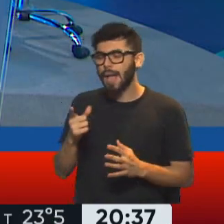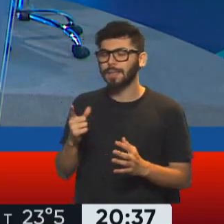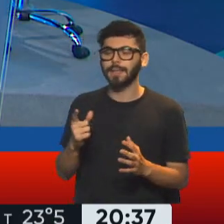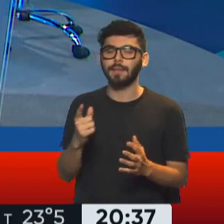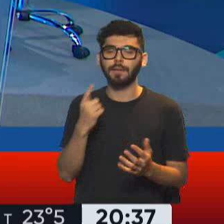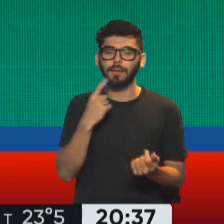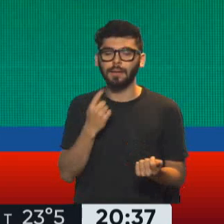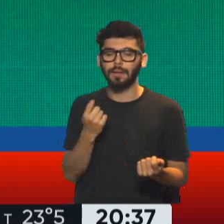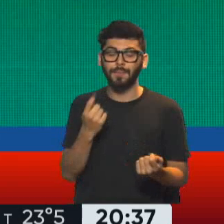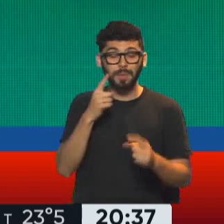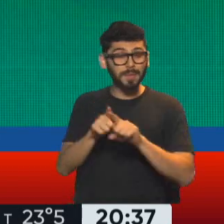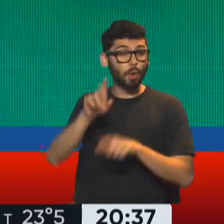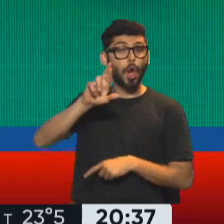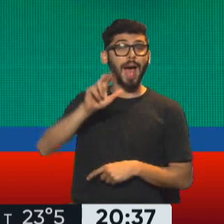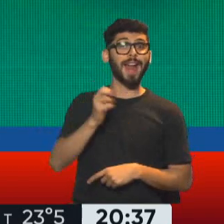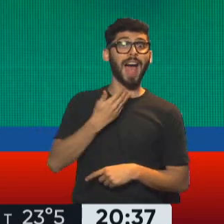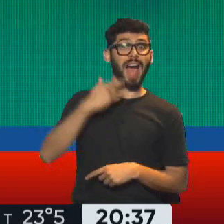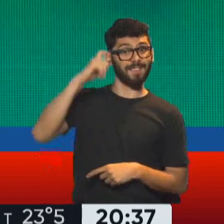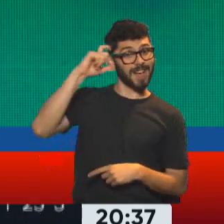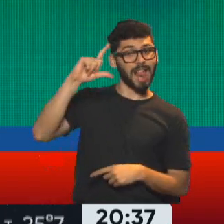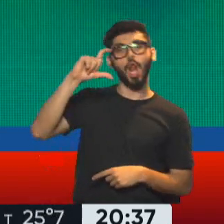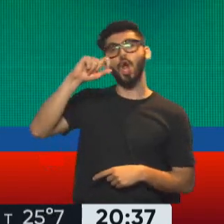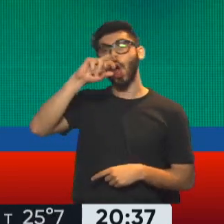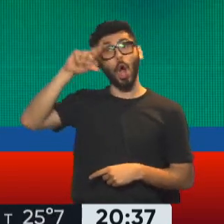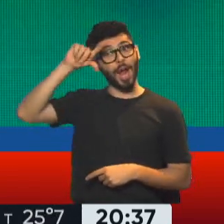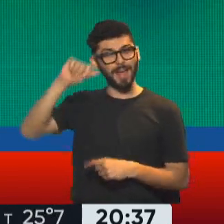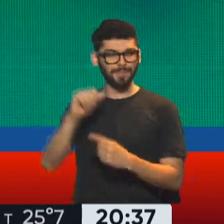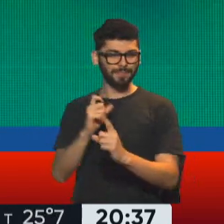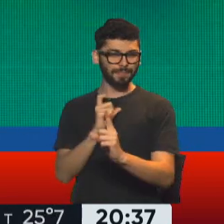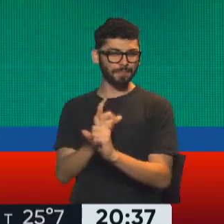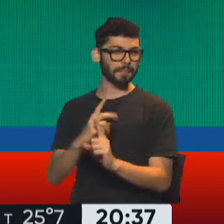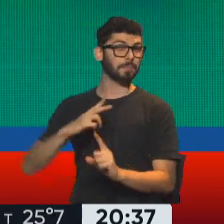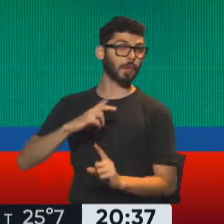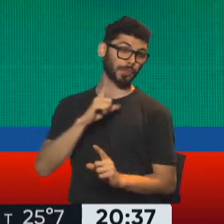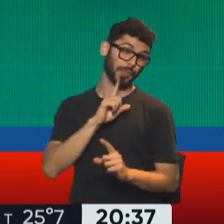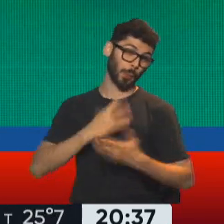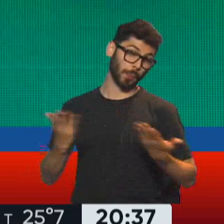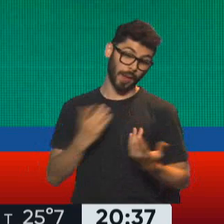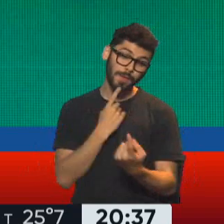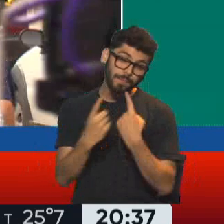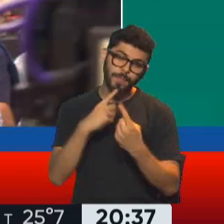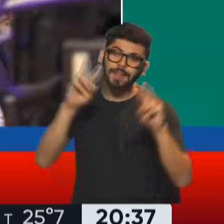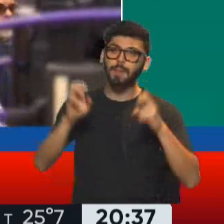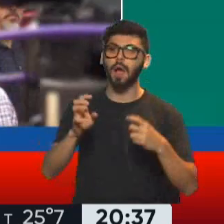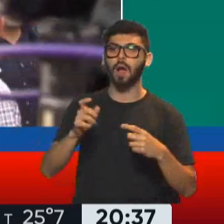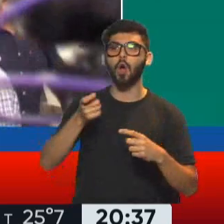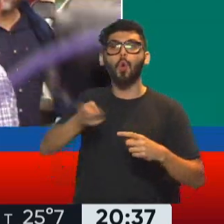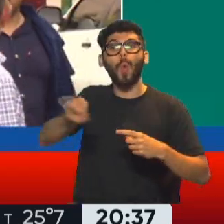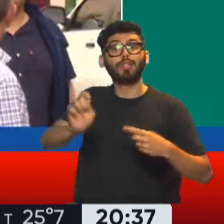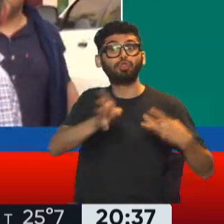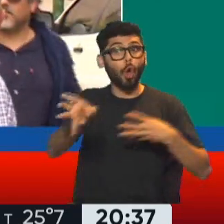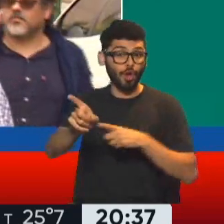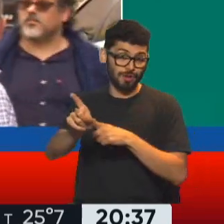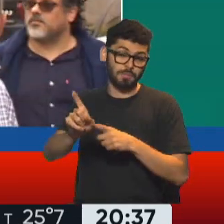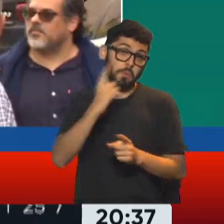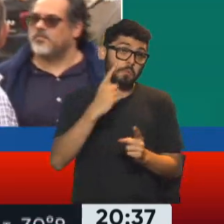ratito escuchábamos a Rafael Correa, ¿no?, en una exclusiva con Televisión Pública, hablando del lawfare, de este mecanismo de persecución que no es propio de Argentina. Miremos lo que pasó en